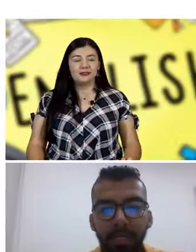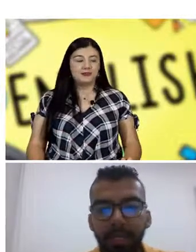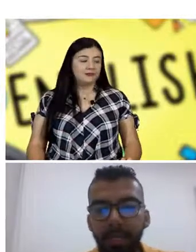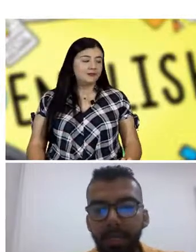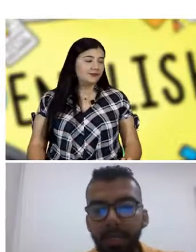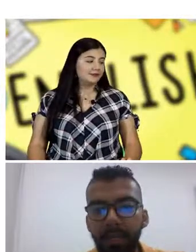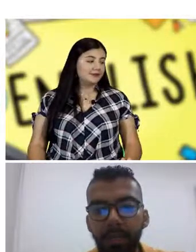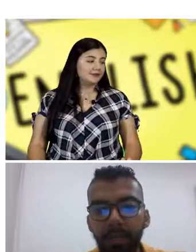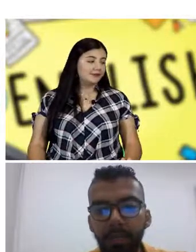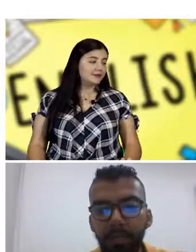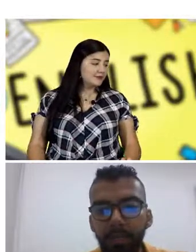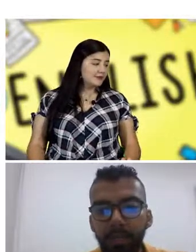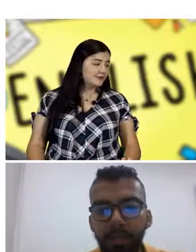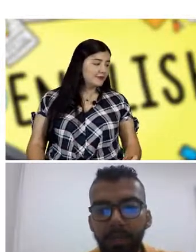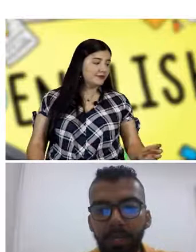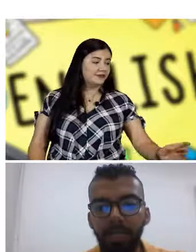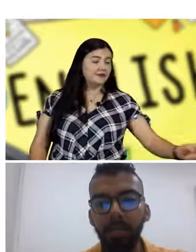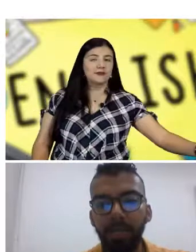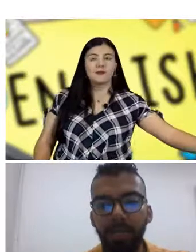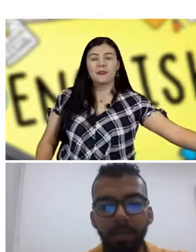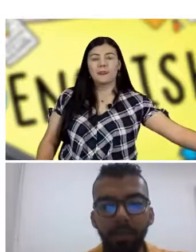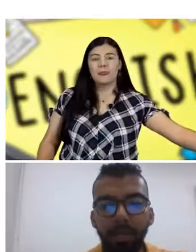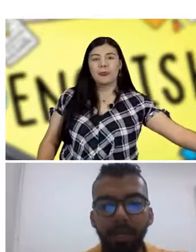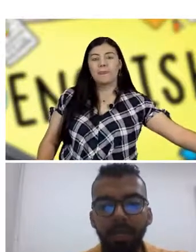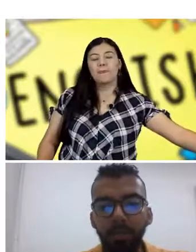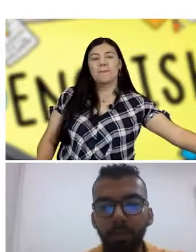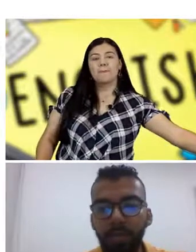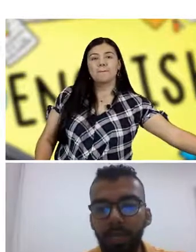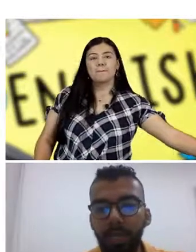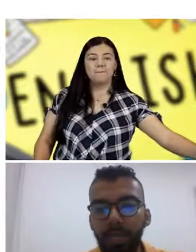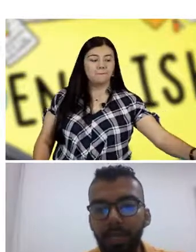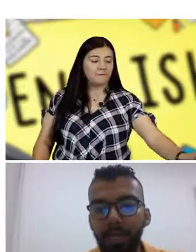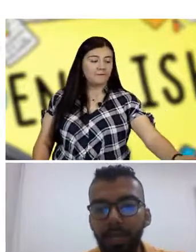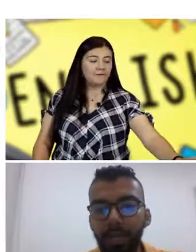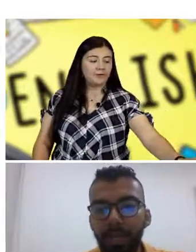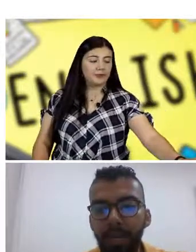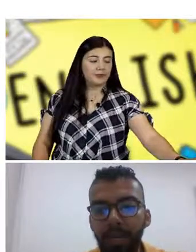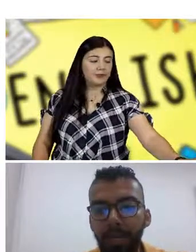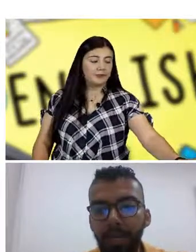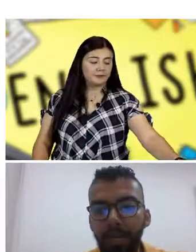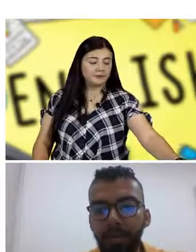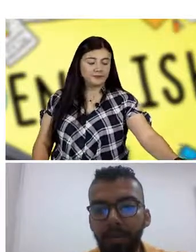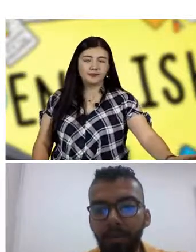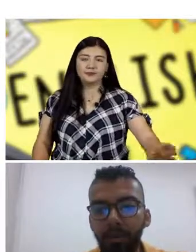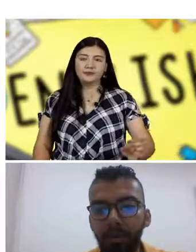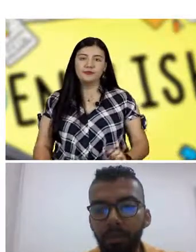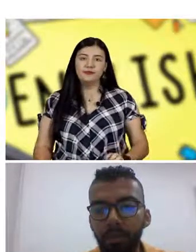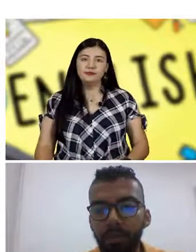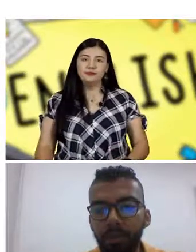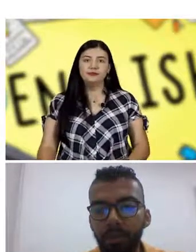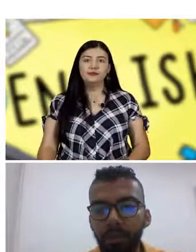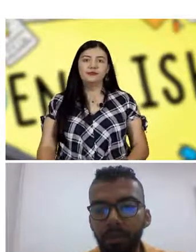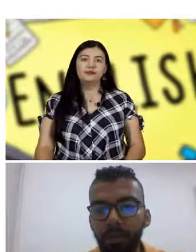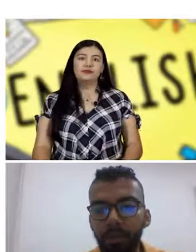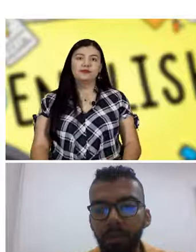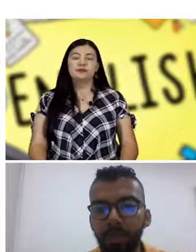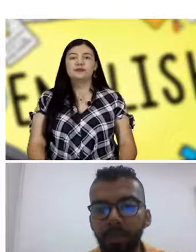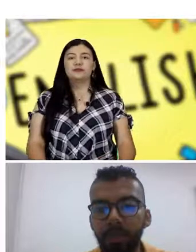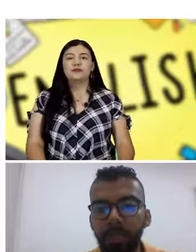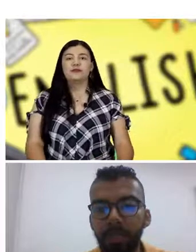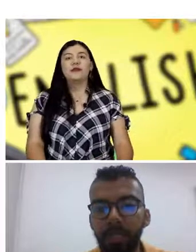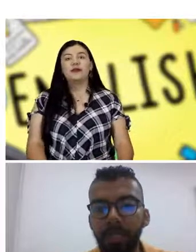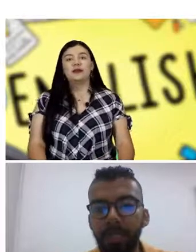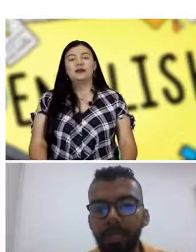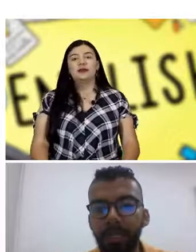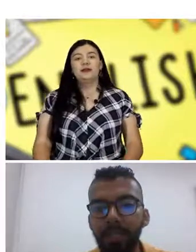que están aprendiendo mucho a través de la explicación, que es muy clara cada uno de los términos que hemos